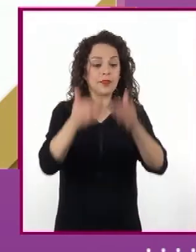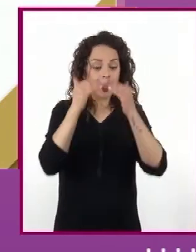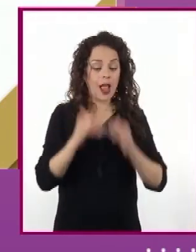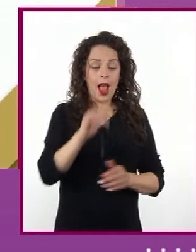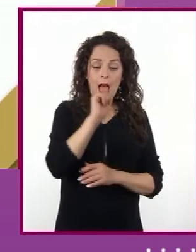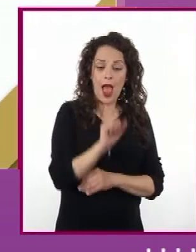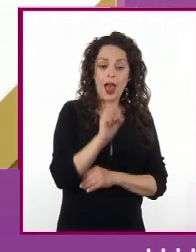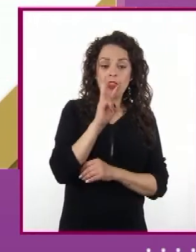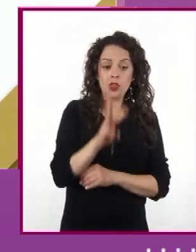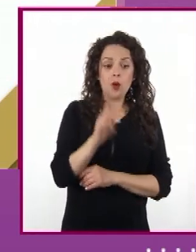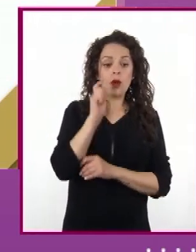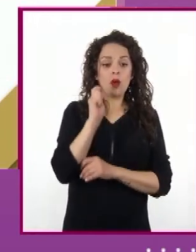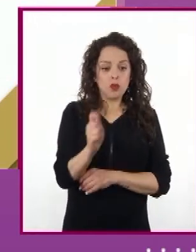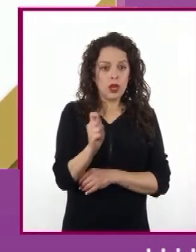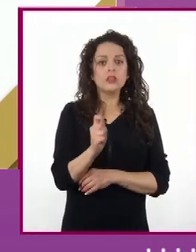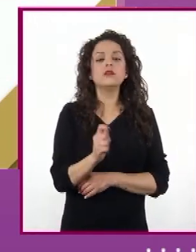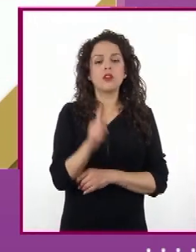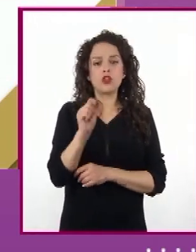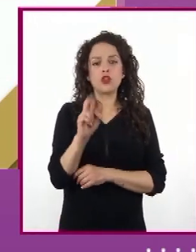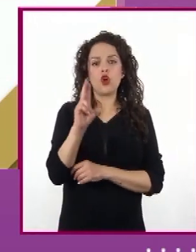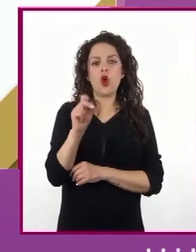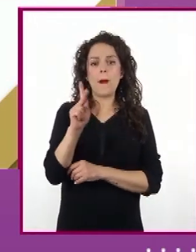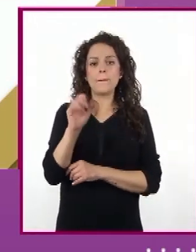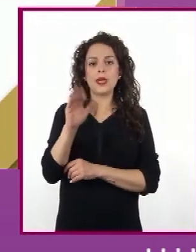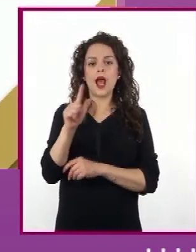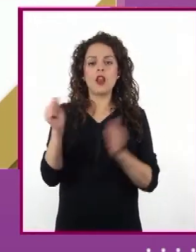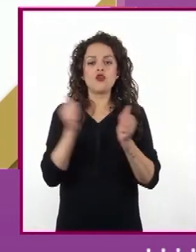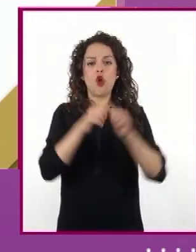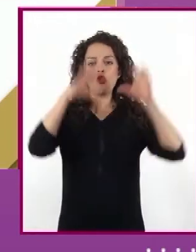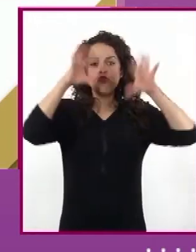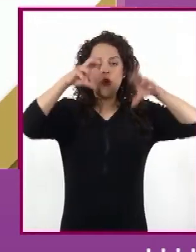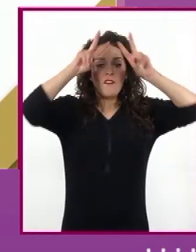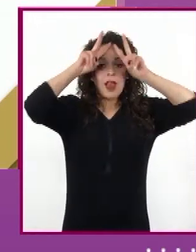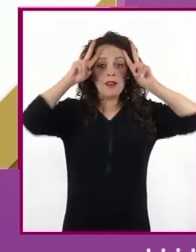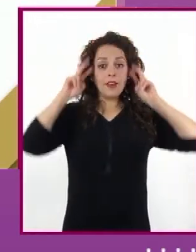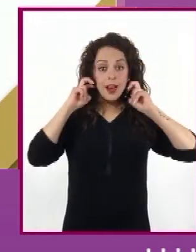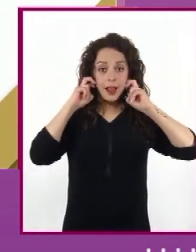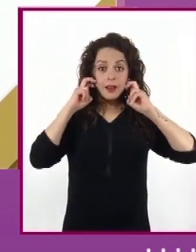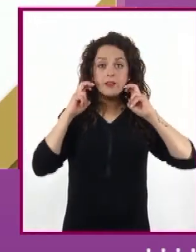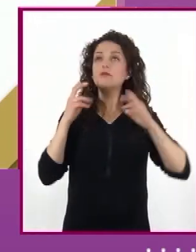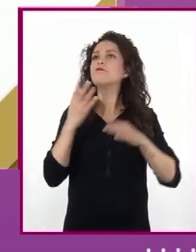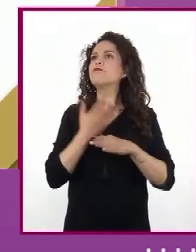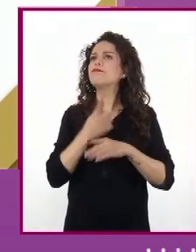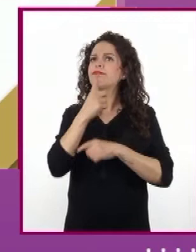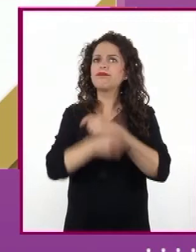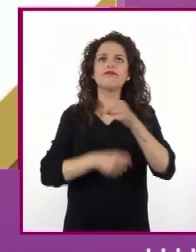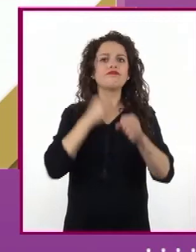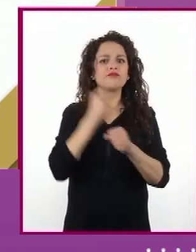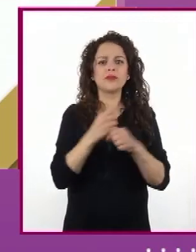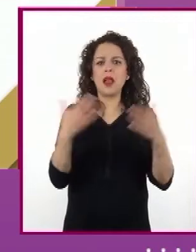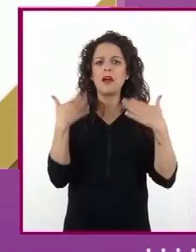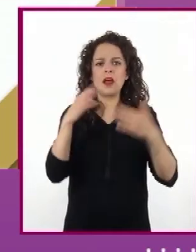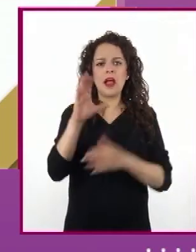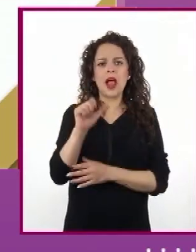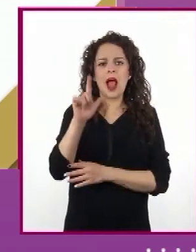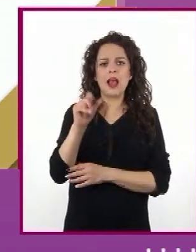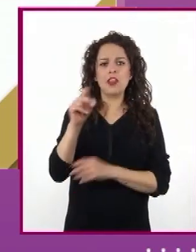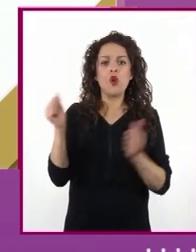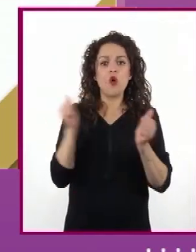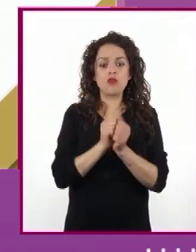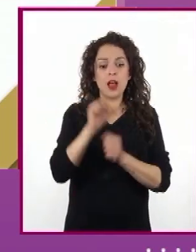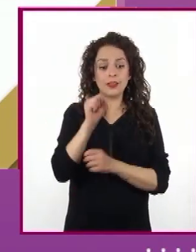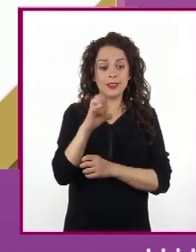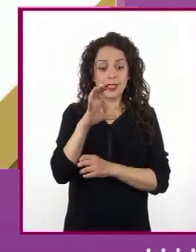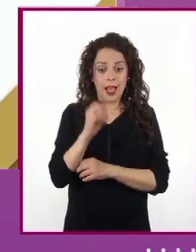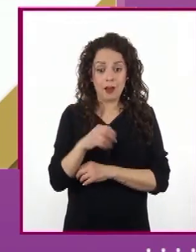con lluvias en verano. Se caracteriza por ser cálido todo el año, con estación seca. Es el clima propio